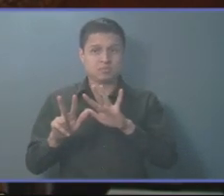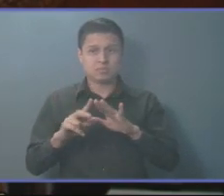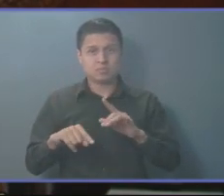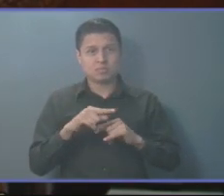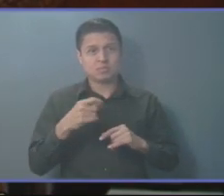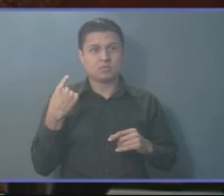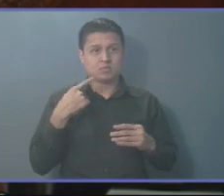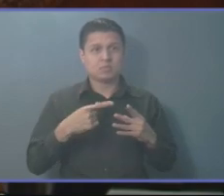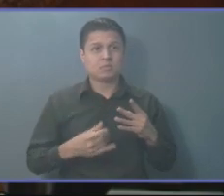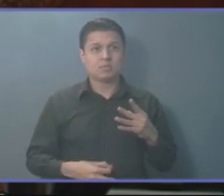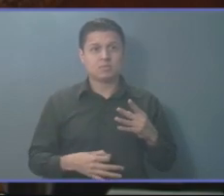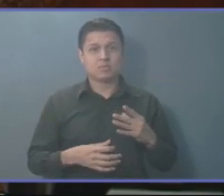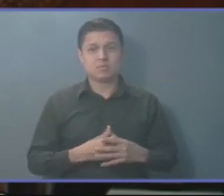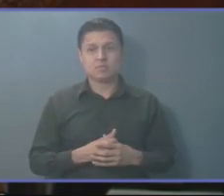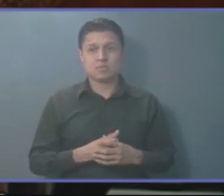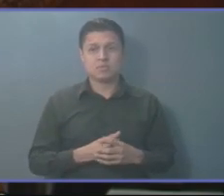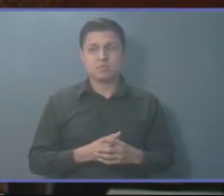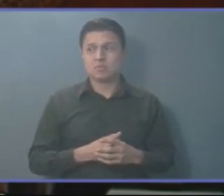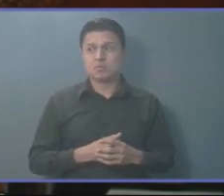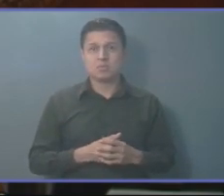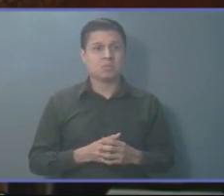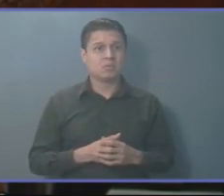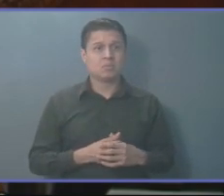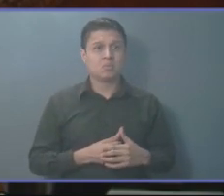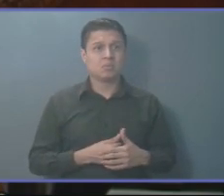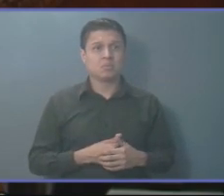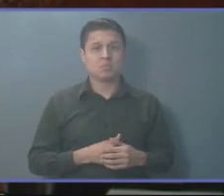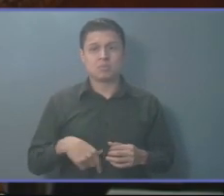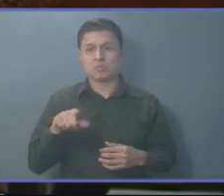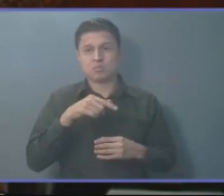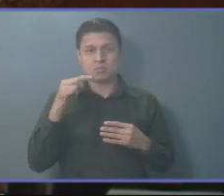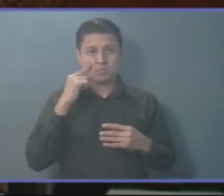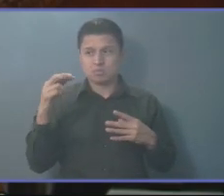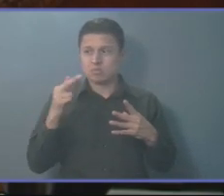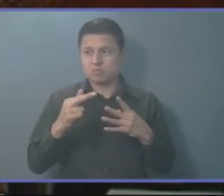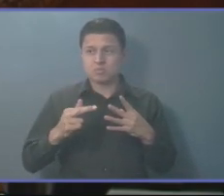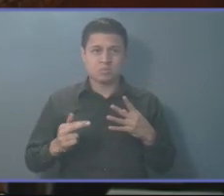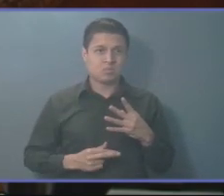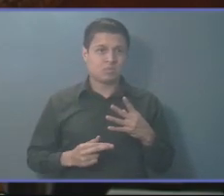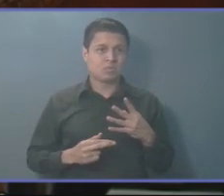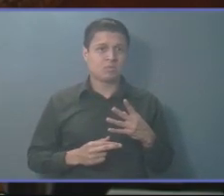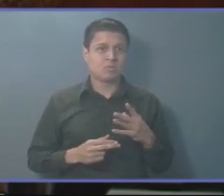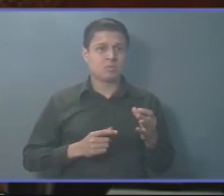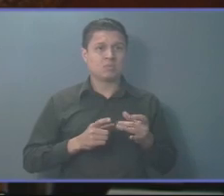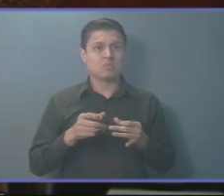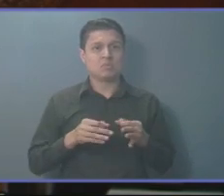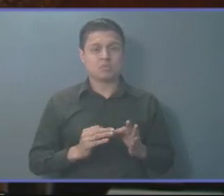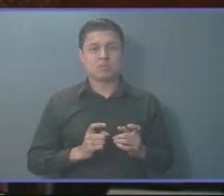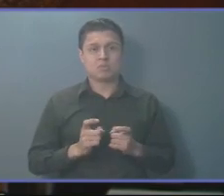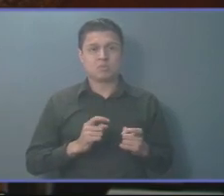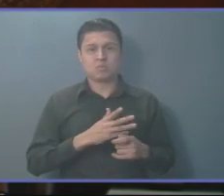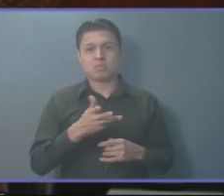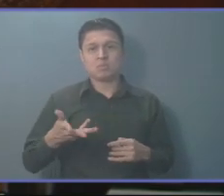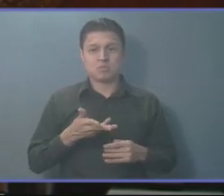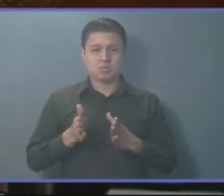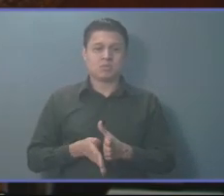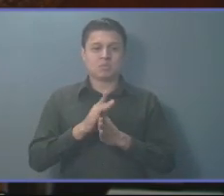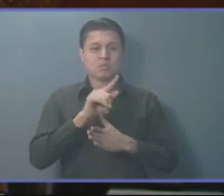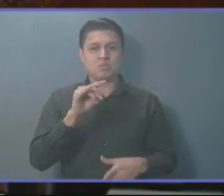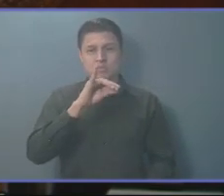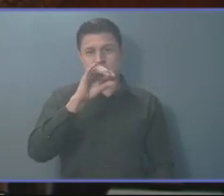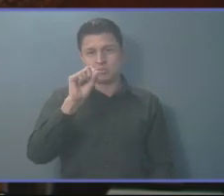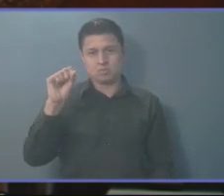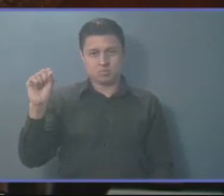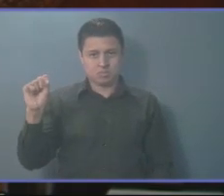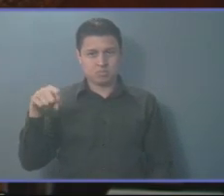del Seguro Social y el artículo 24 del Reglamento de Aplicación del Régimen del Seguro Social. Se exceptúa de